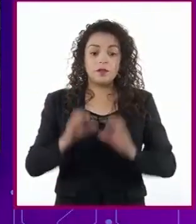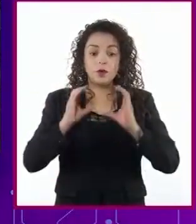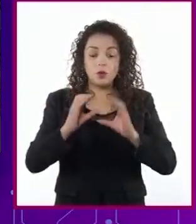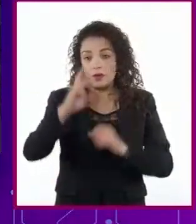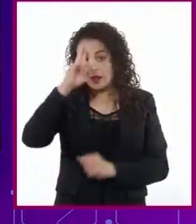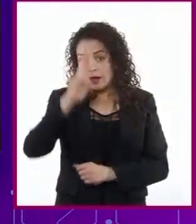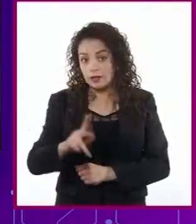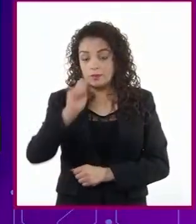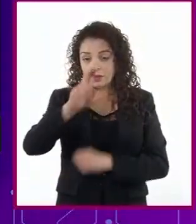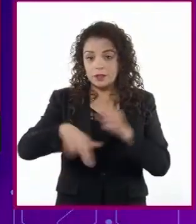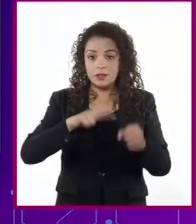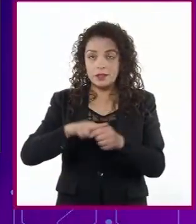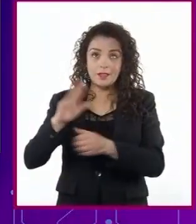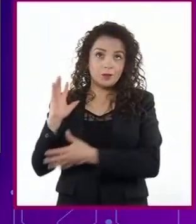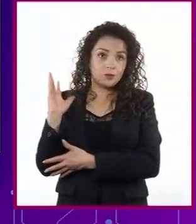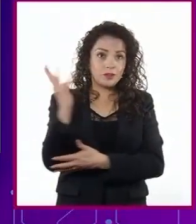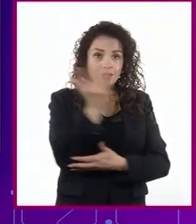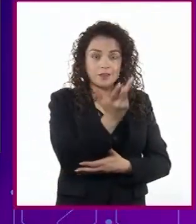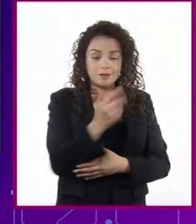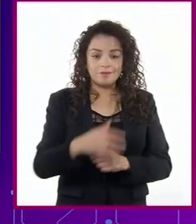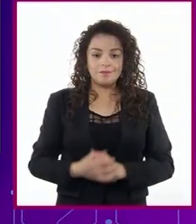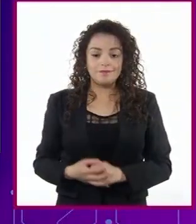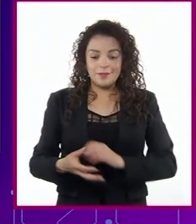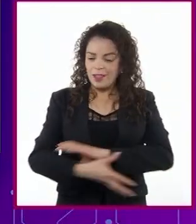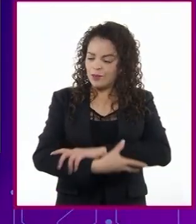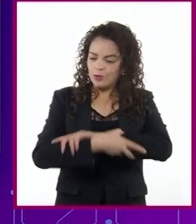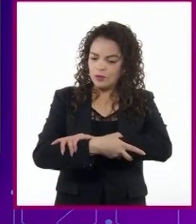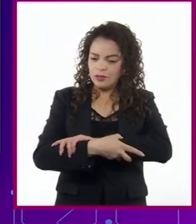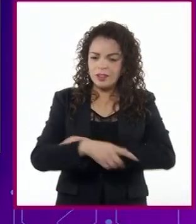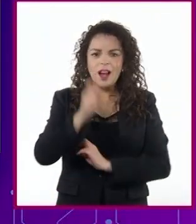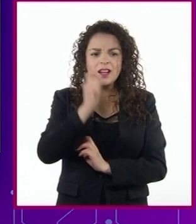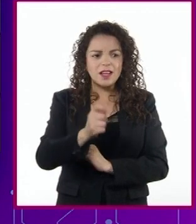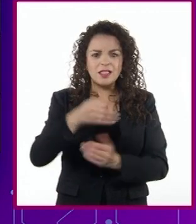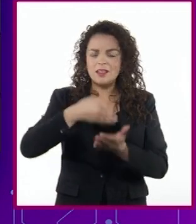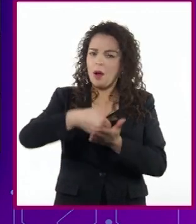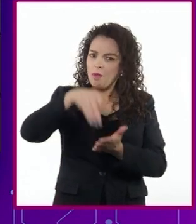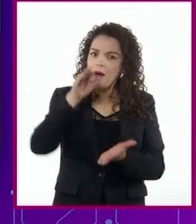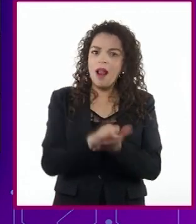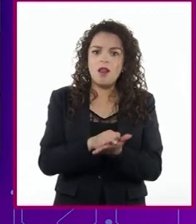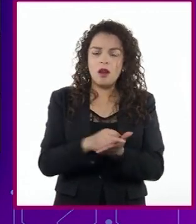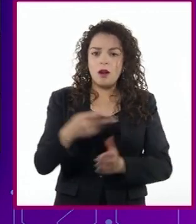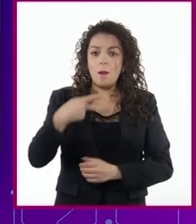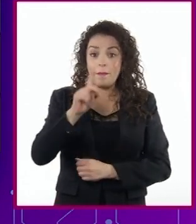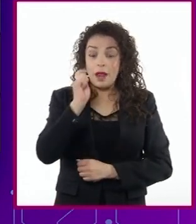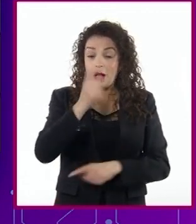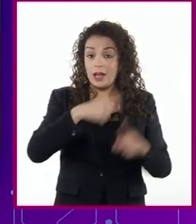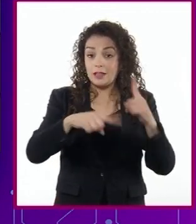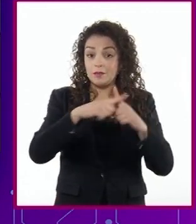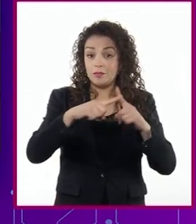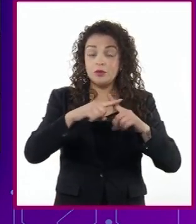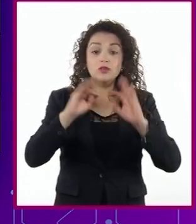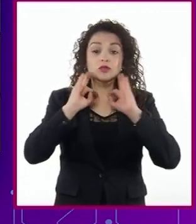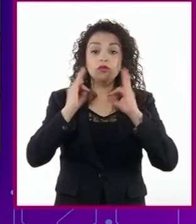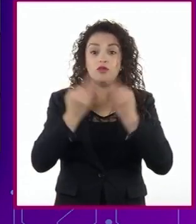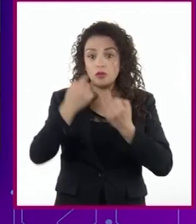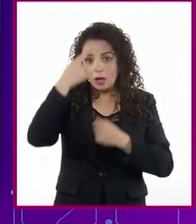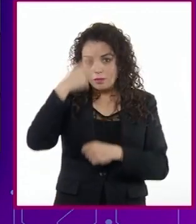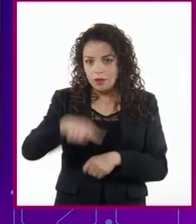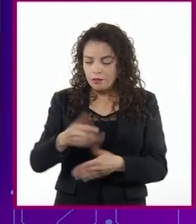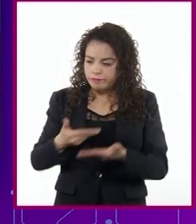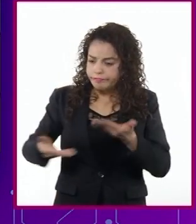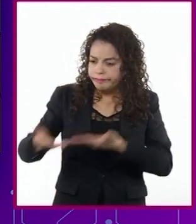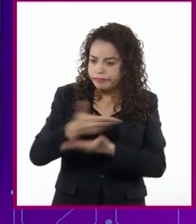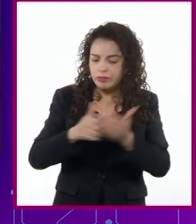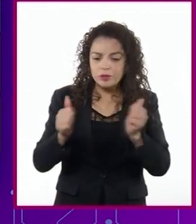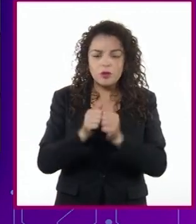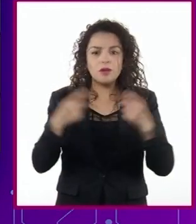ambiente. La solidaridad es un valor, pero también es una manera positiva de relacionarse con los demás, ya que